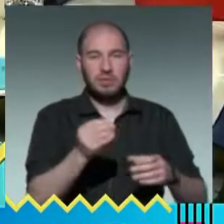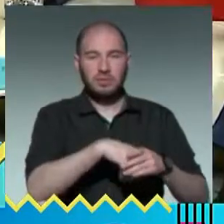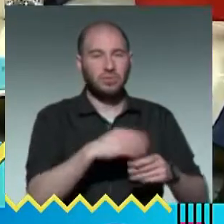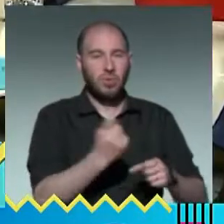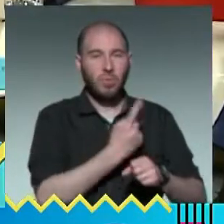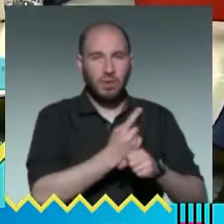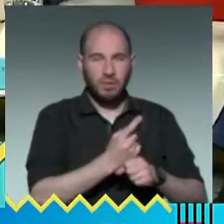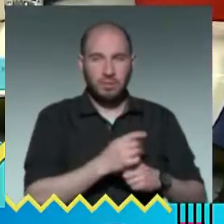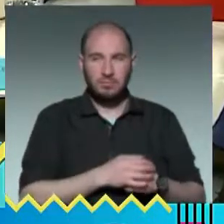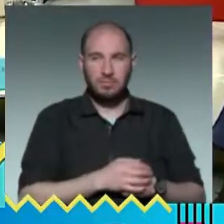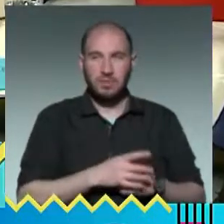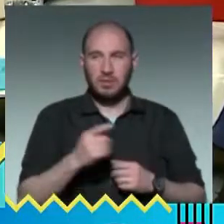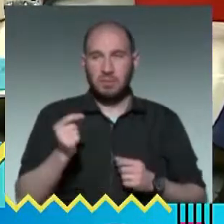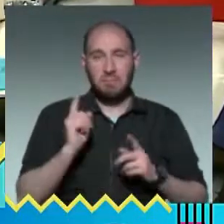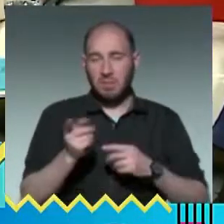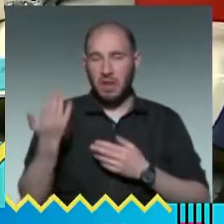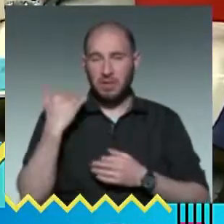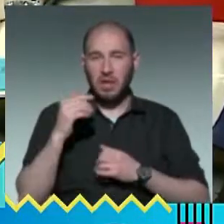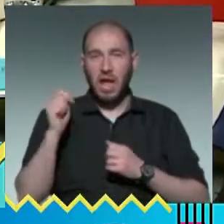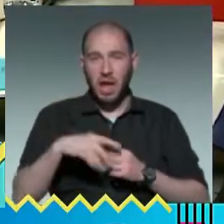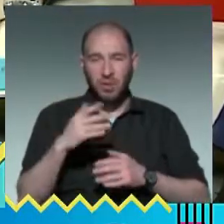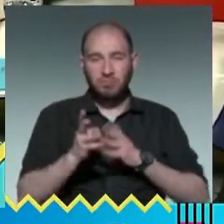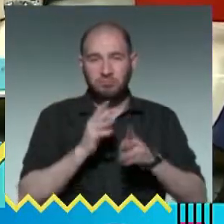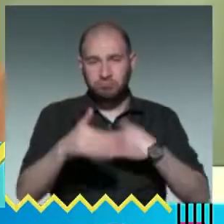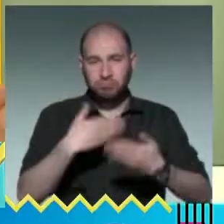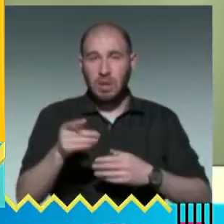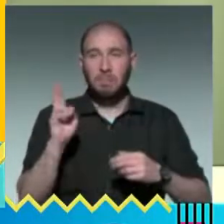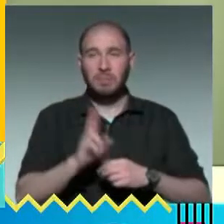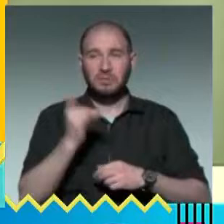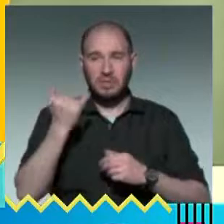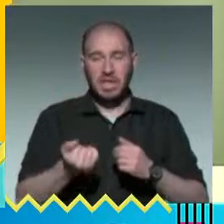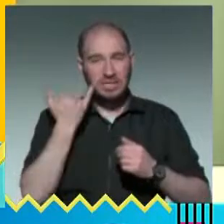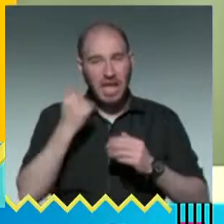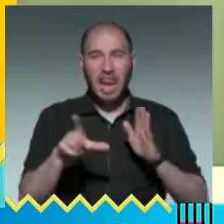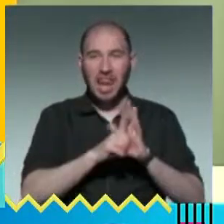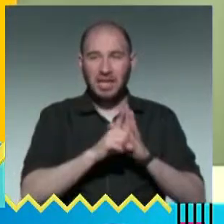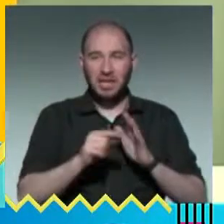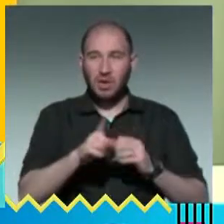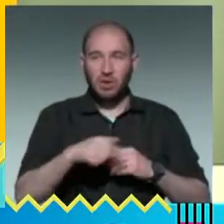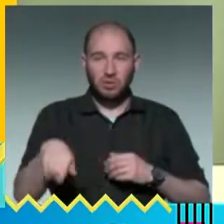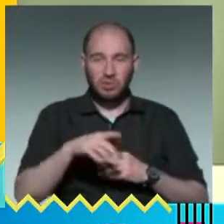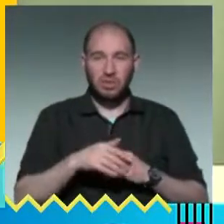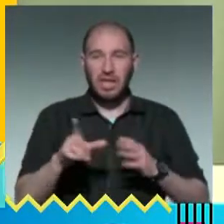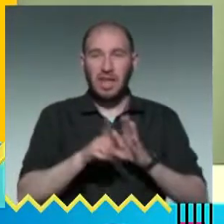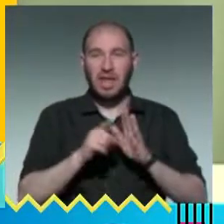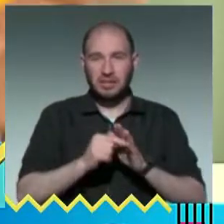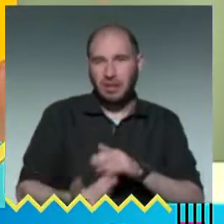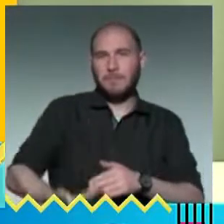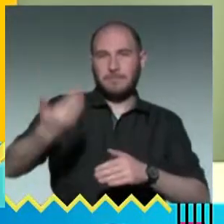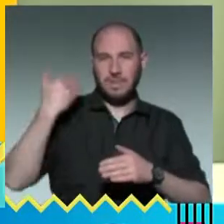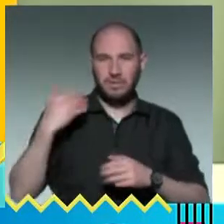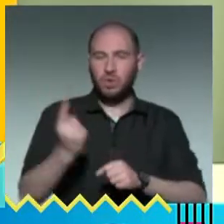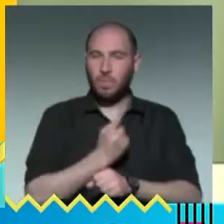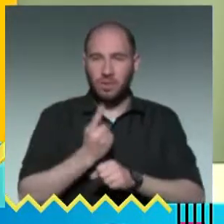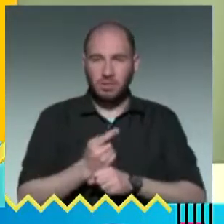incorporarse? Mira, Diego, lo que yo te decía recién, los que hoy están funcionando están habilitados con una ley que nosotros esta ley no es retroactiva.